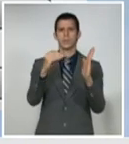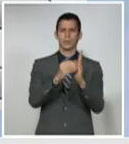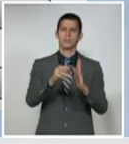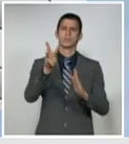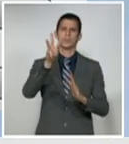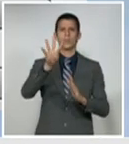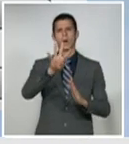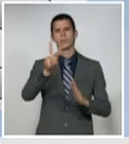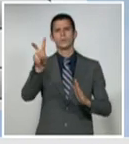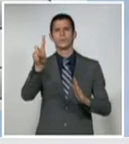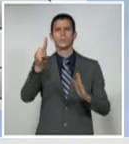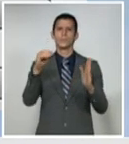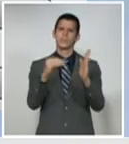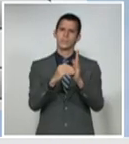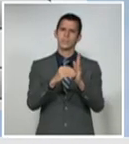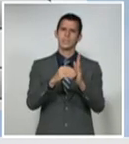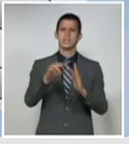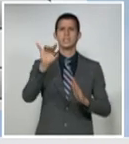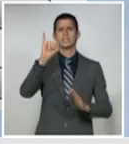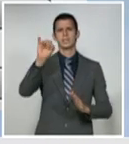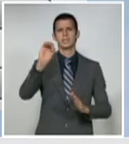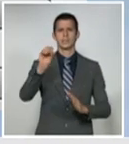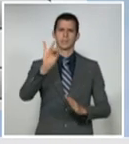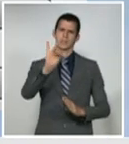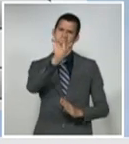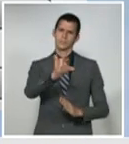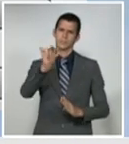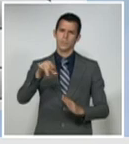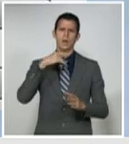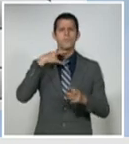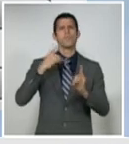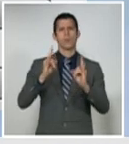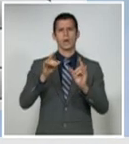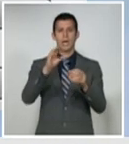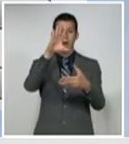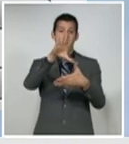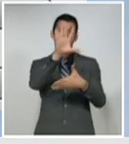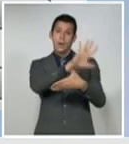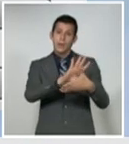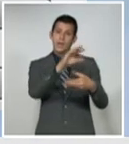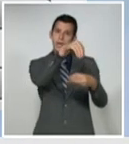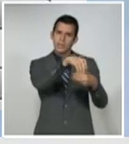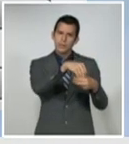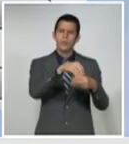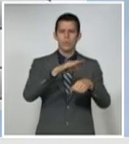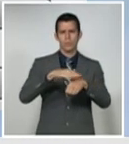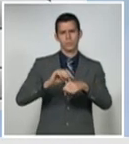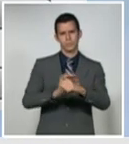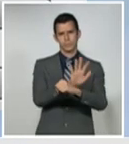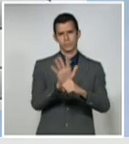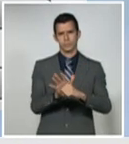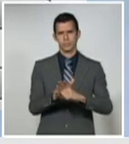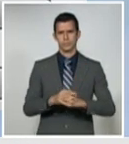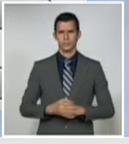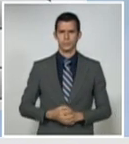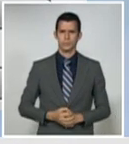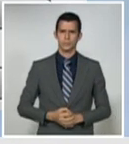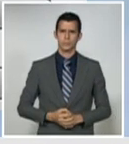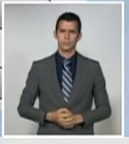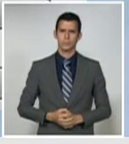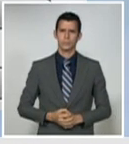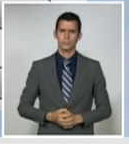1.341.607 personas que han perdido la vida con la COVID-19 en nuestra región,